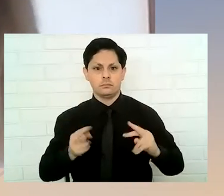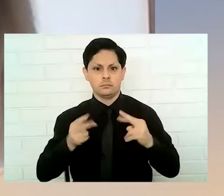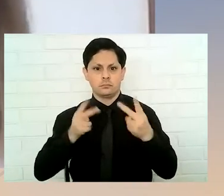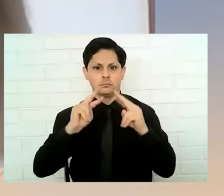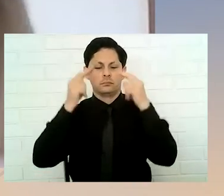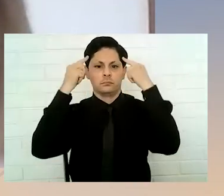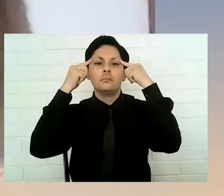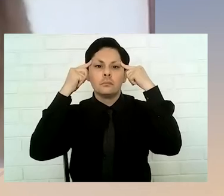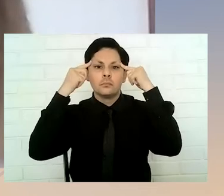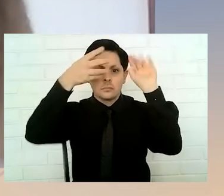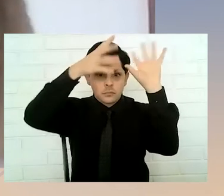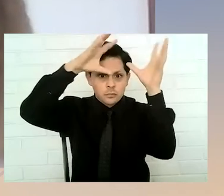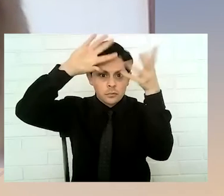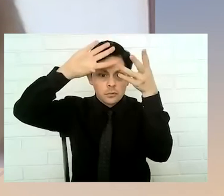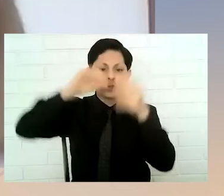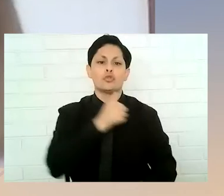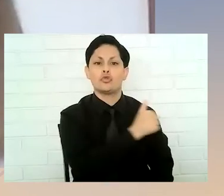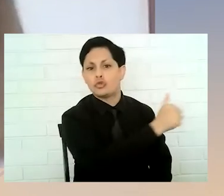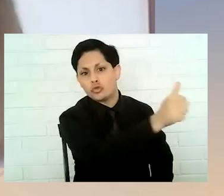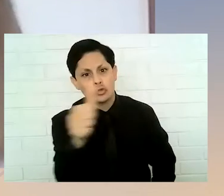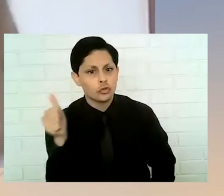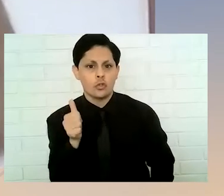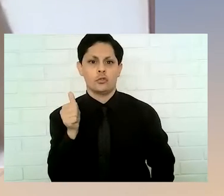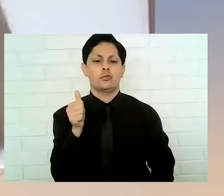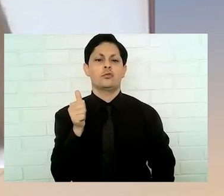tanto, todas las personas somos diversas.